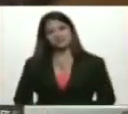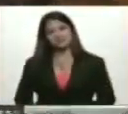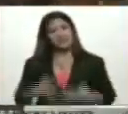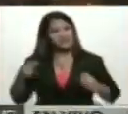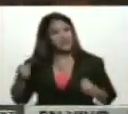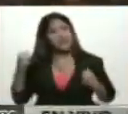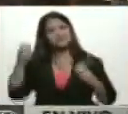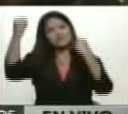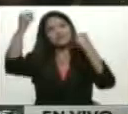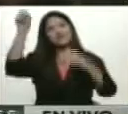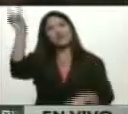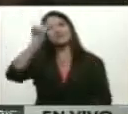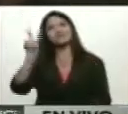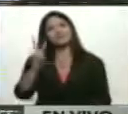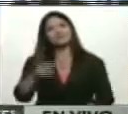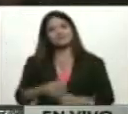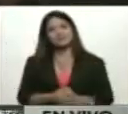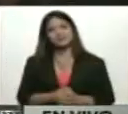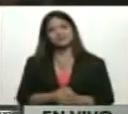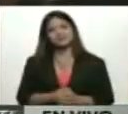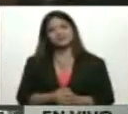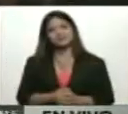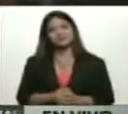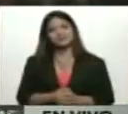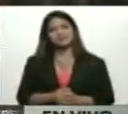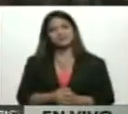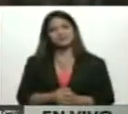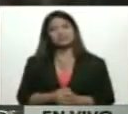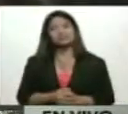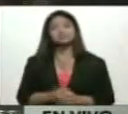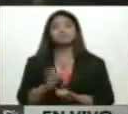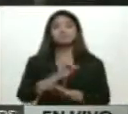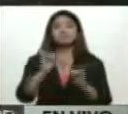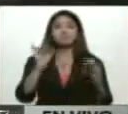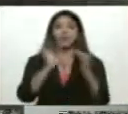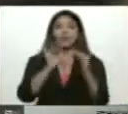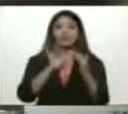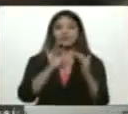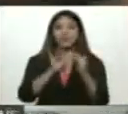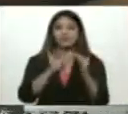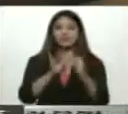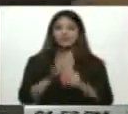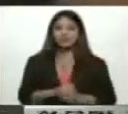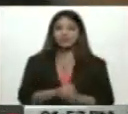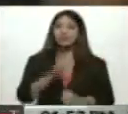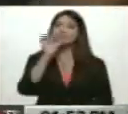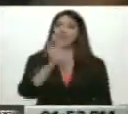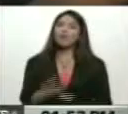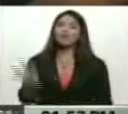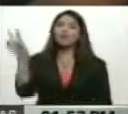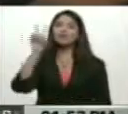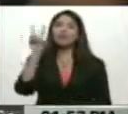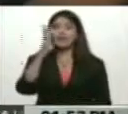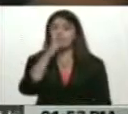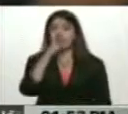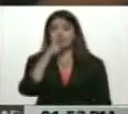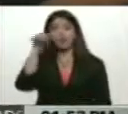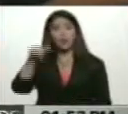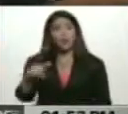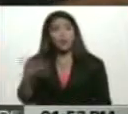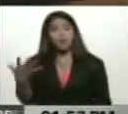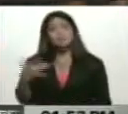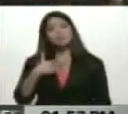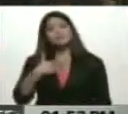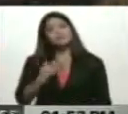venezuela y nosotros el contacto con venezolana de televisión toda venezuela y barinas hoy con